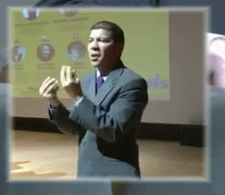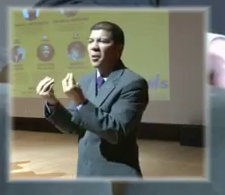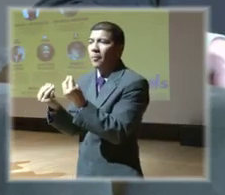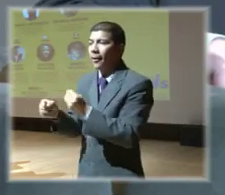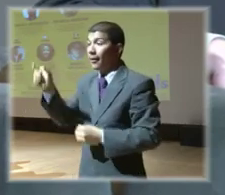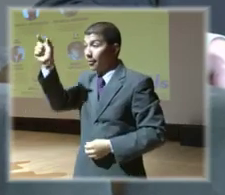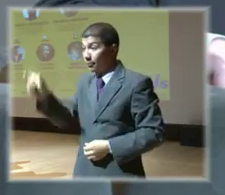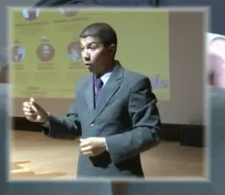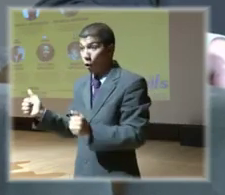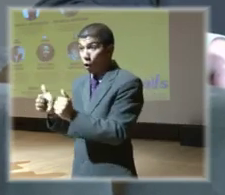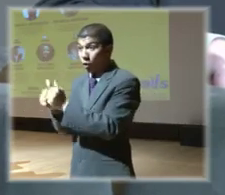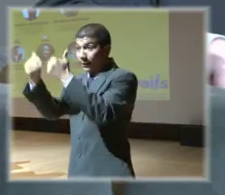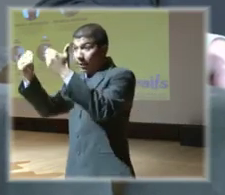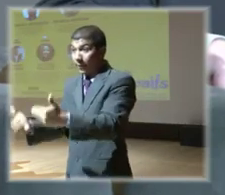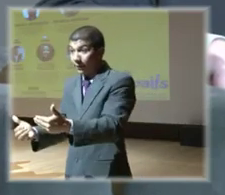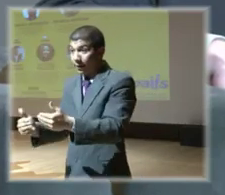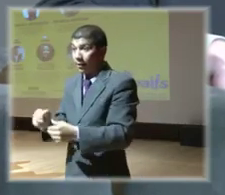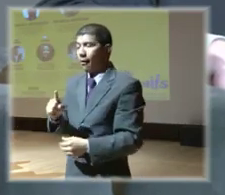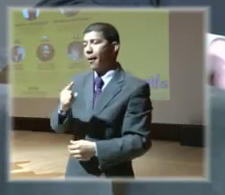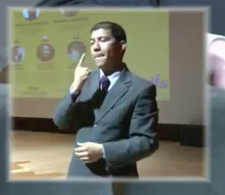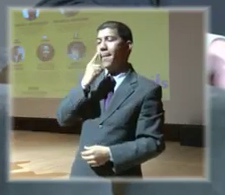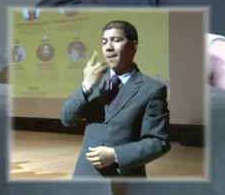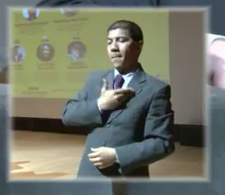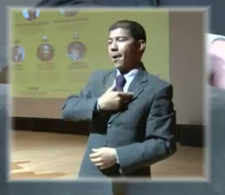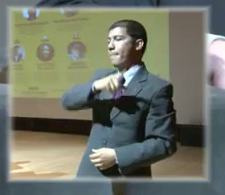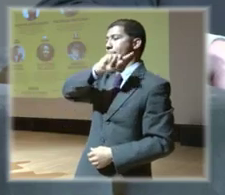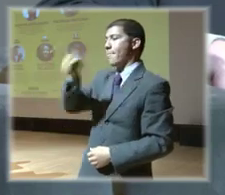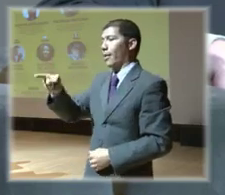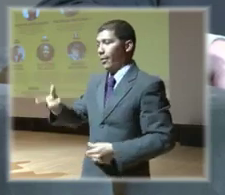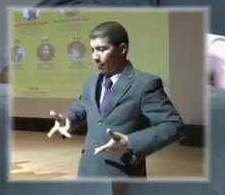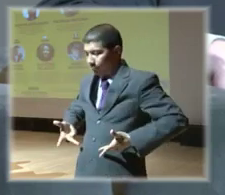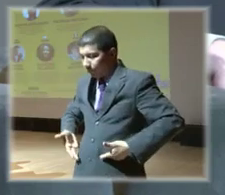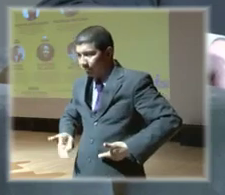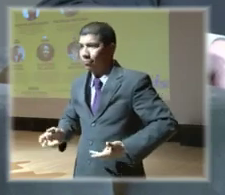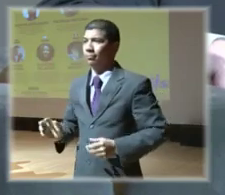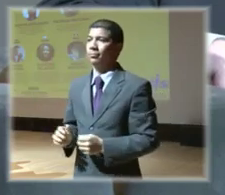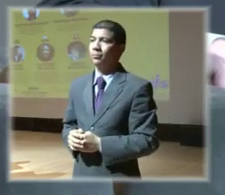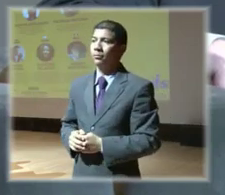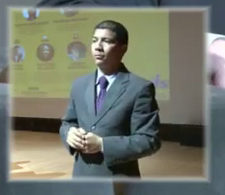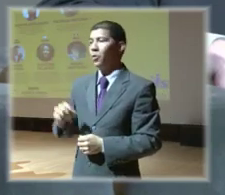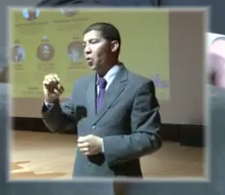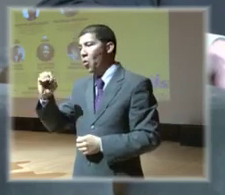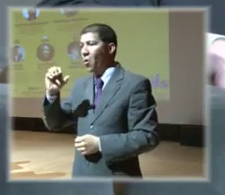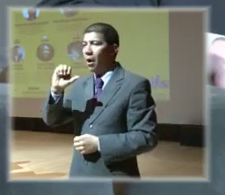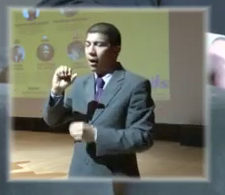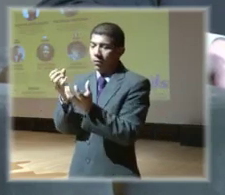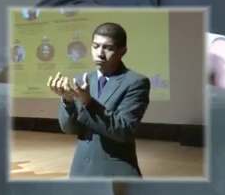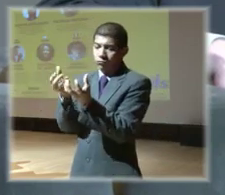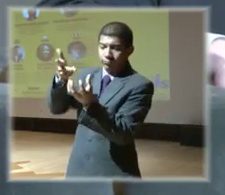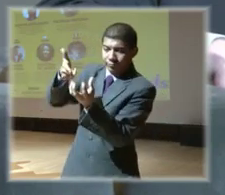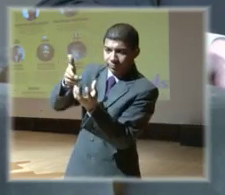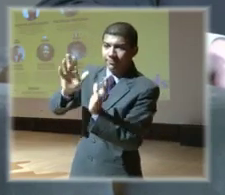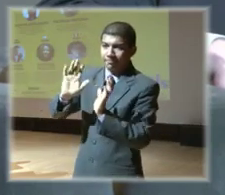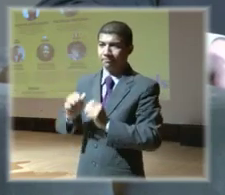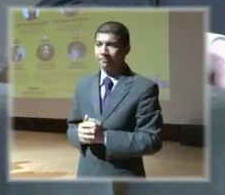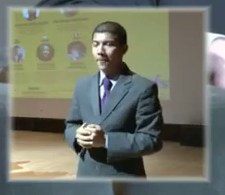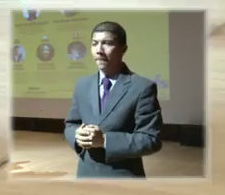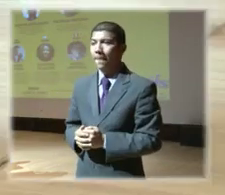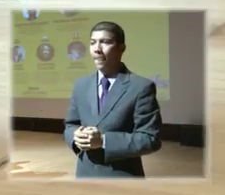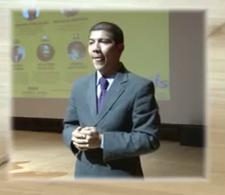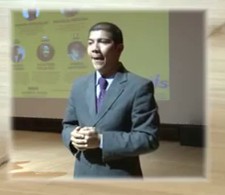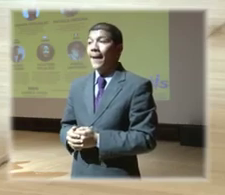e hijas. Y otra de las situaciones que más vemos es la imposibilidad de firmar un contrato laboral para personas que están bajo medida de